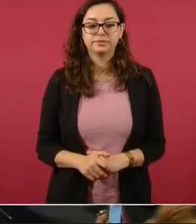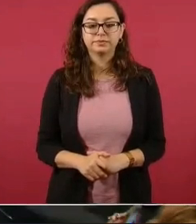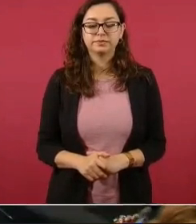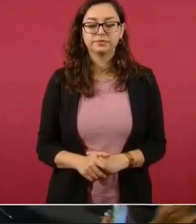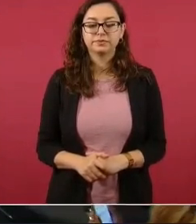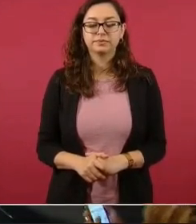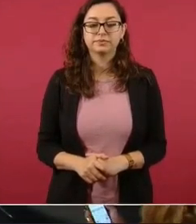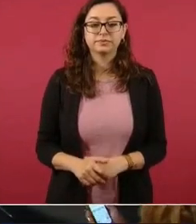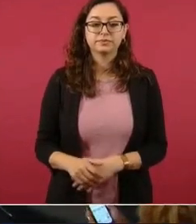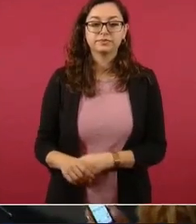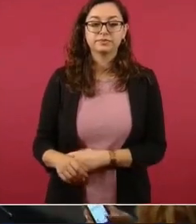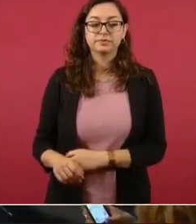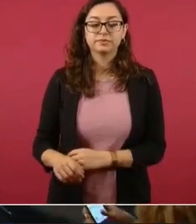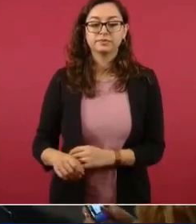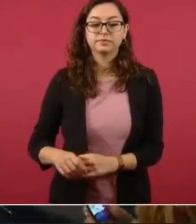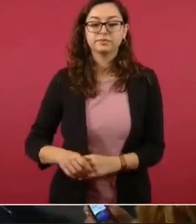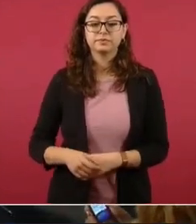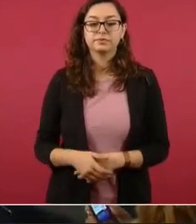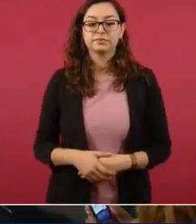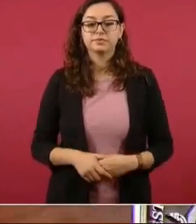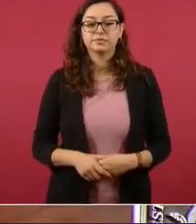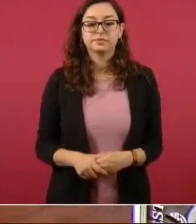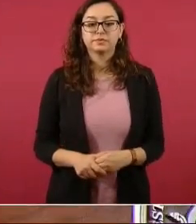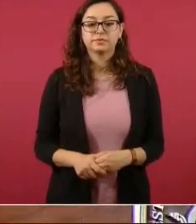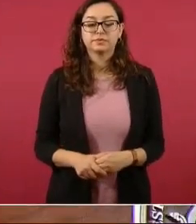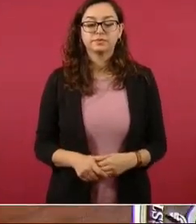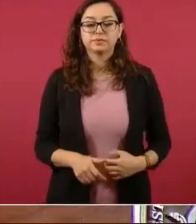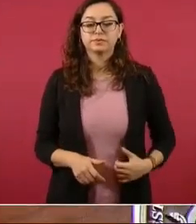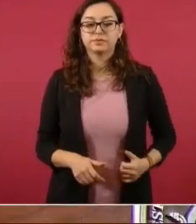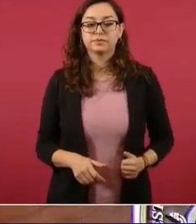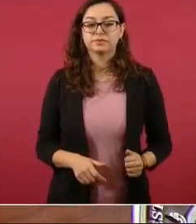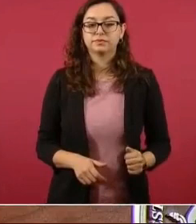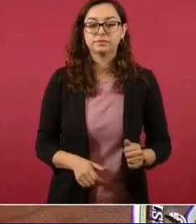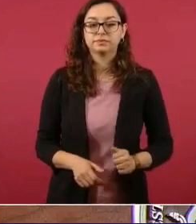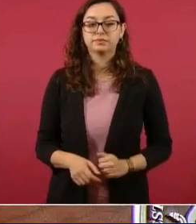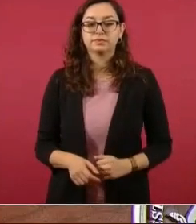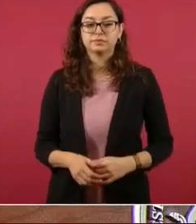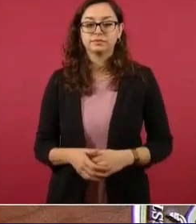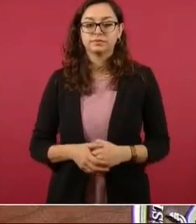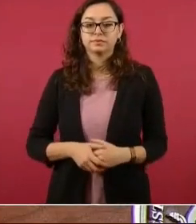que está ahí, están queriendo